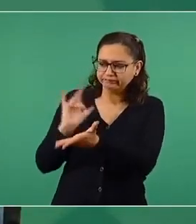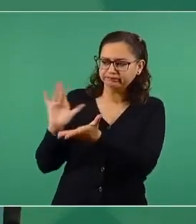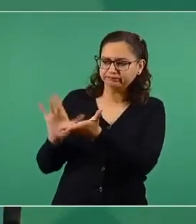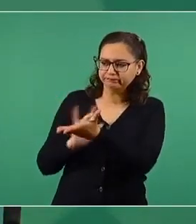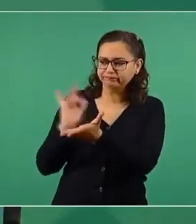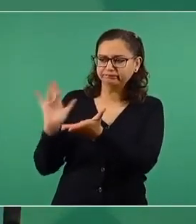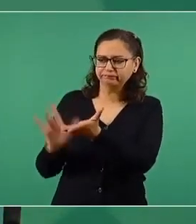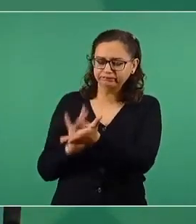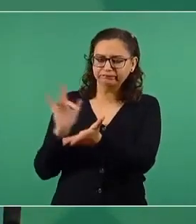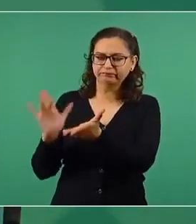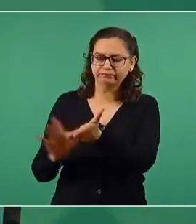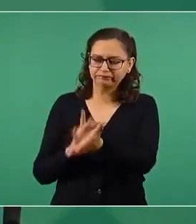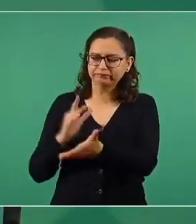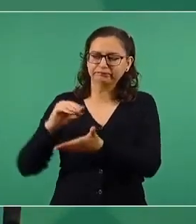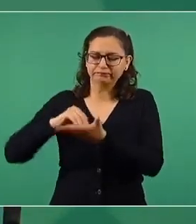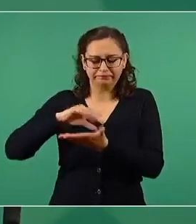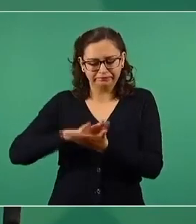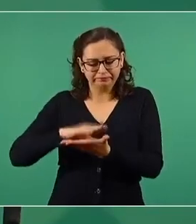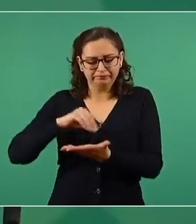que es para eso,